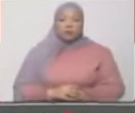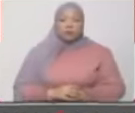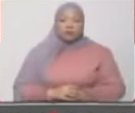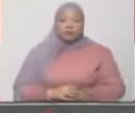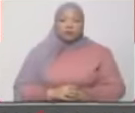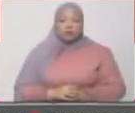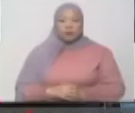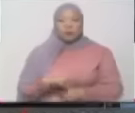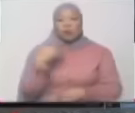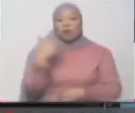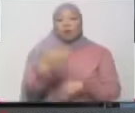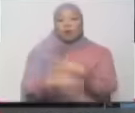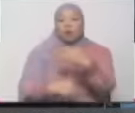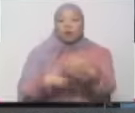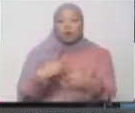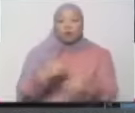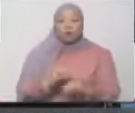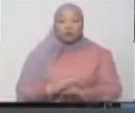Poco a poco vamos lejos.